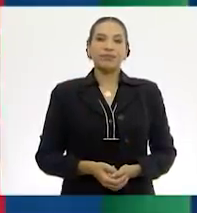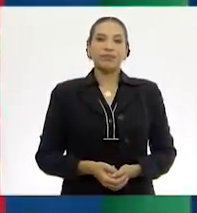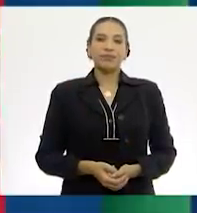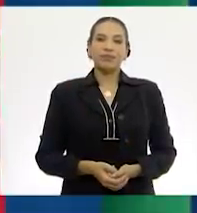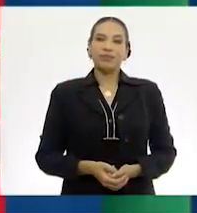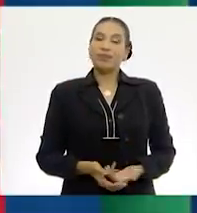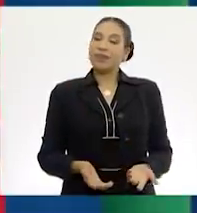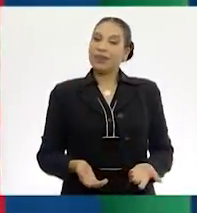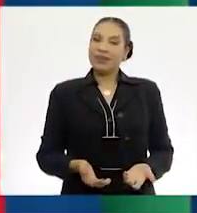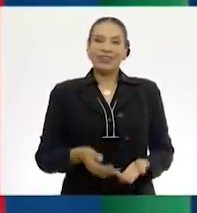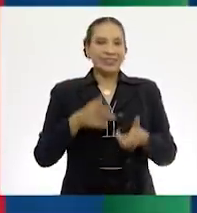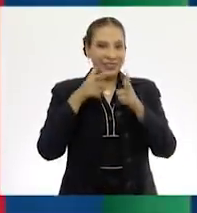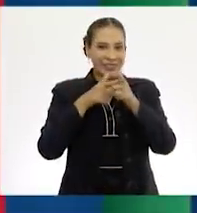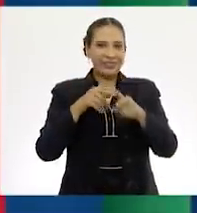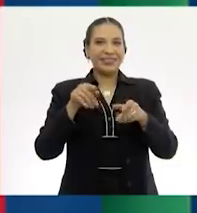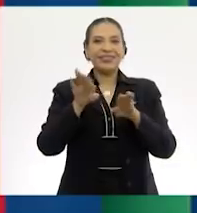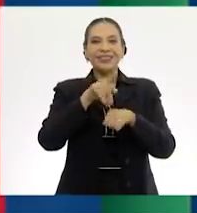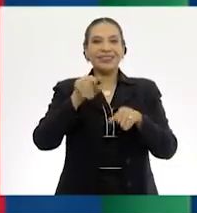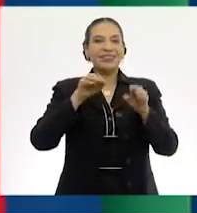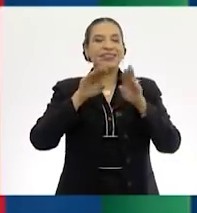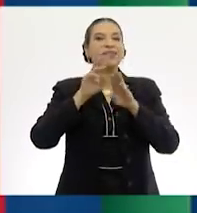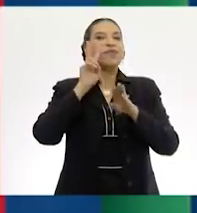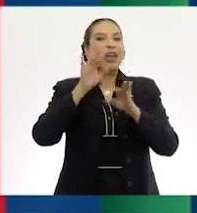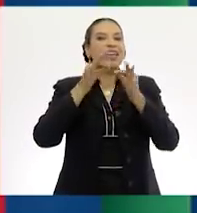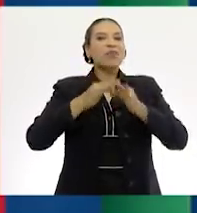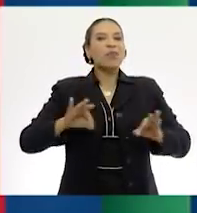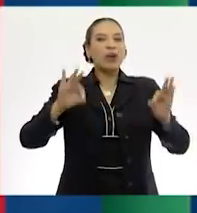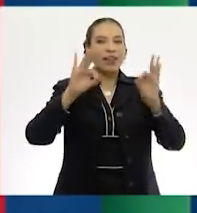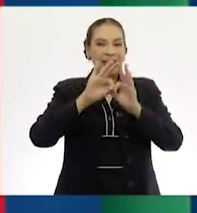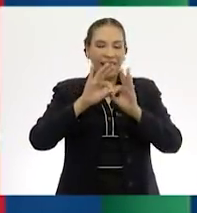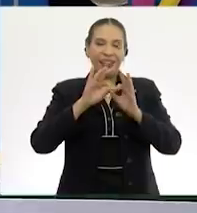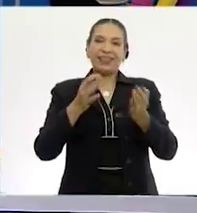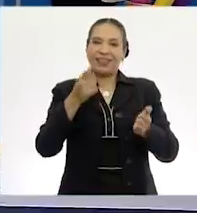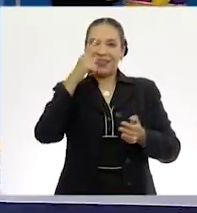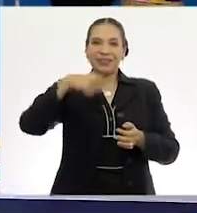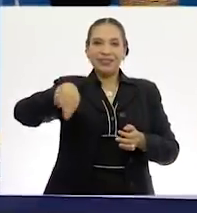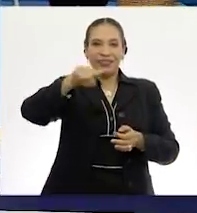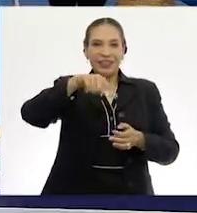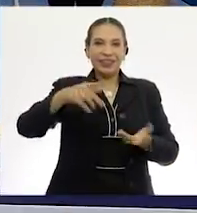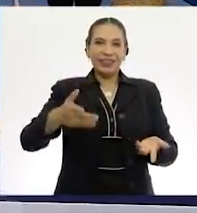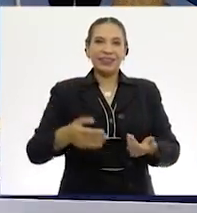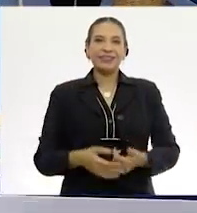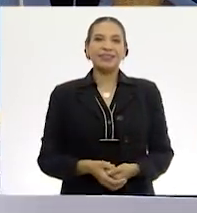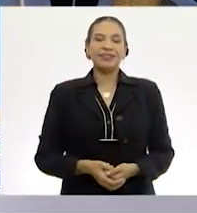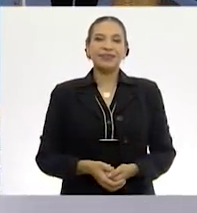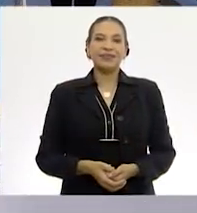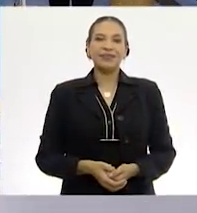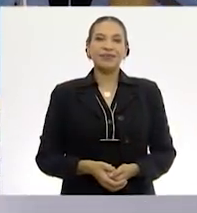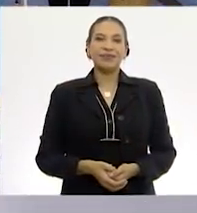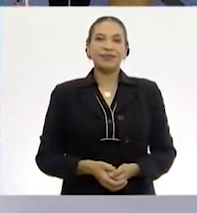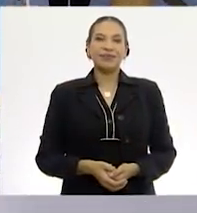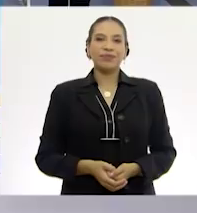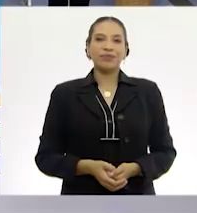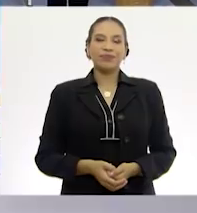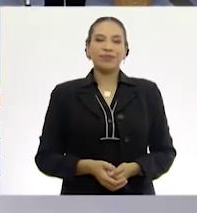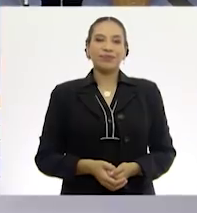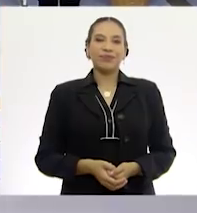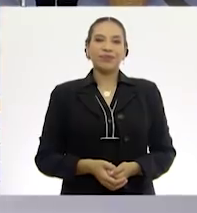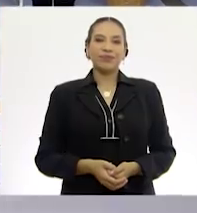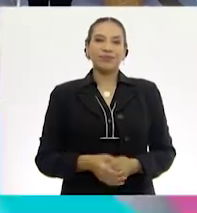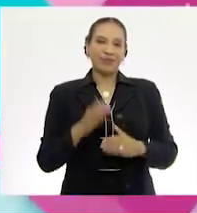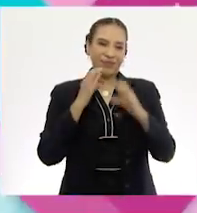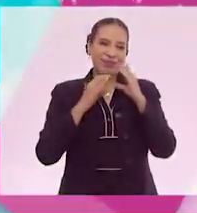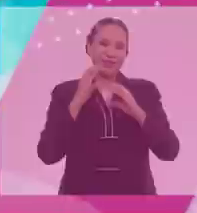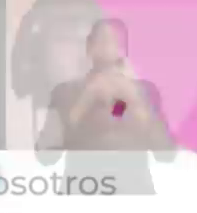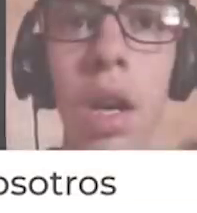No se muevan de su lugar, tenemos algo muy importante para ustedes. Acompáñennos. Y somos los exploradores,